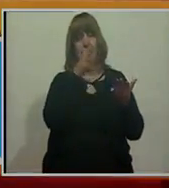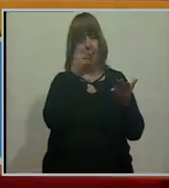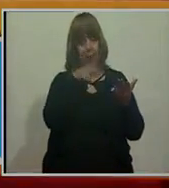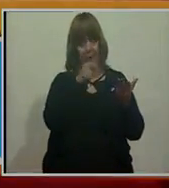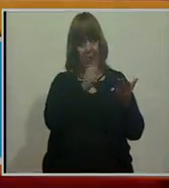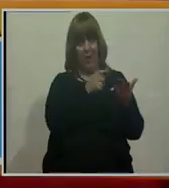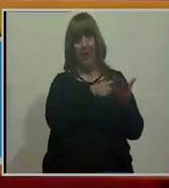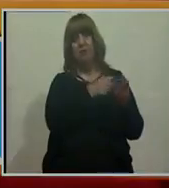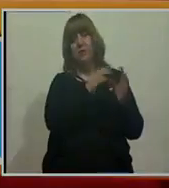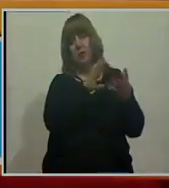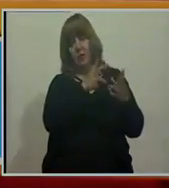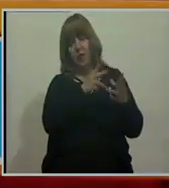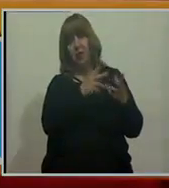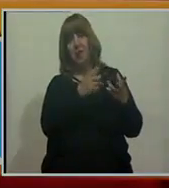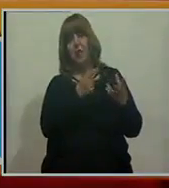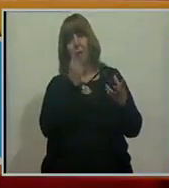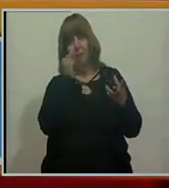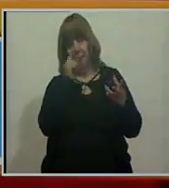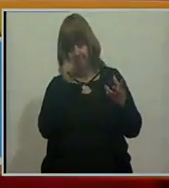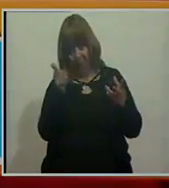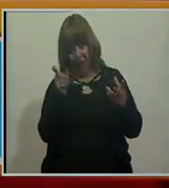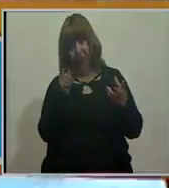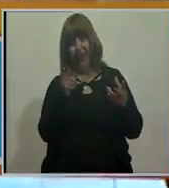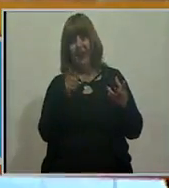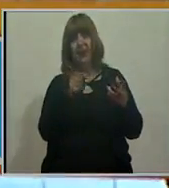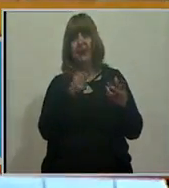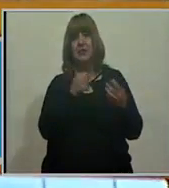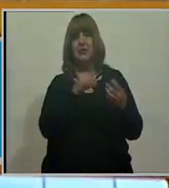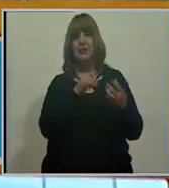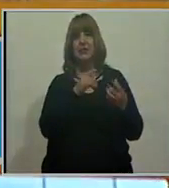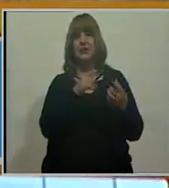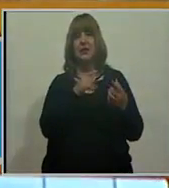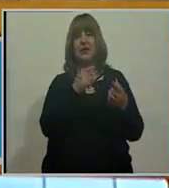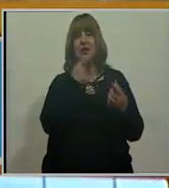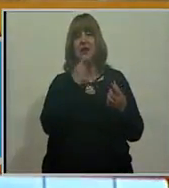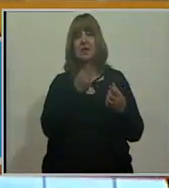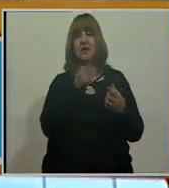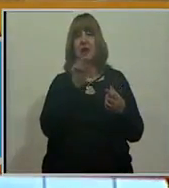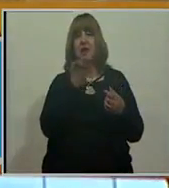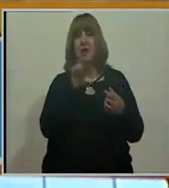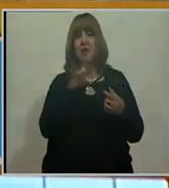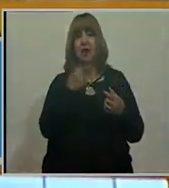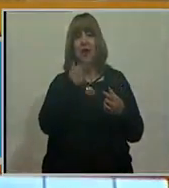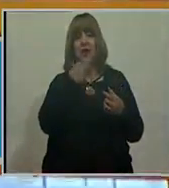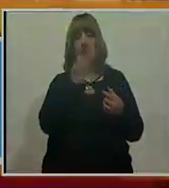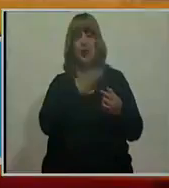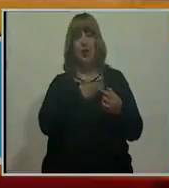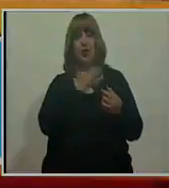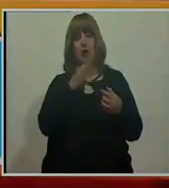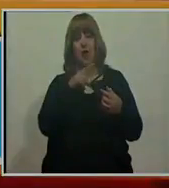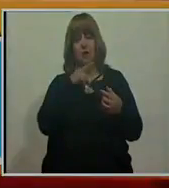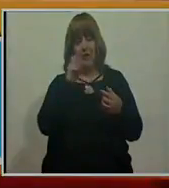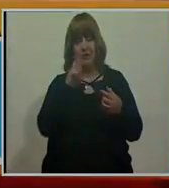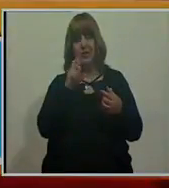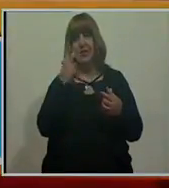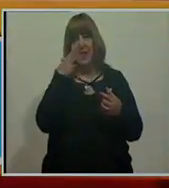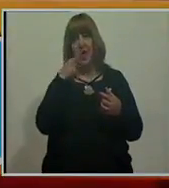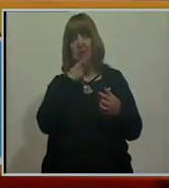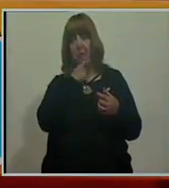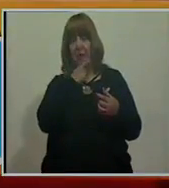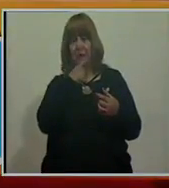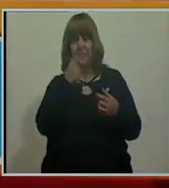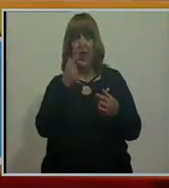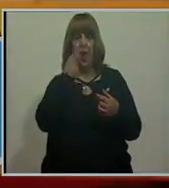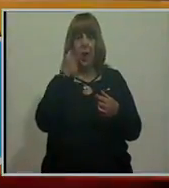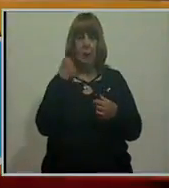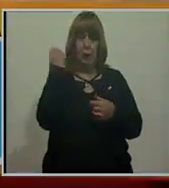programa con un formato Sofovich, digamos. Lo que ella critica es el formato Sofovich, que siempre fue el hombre el protagonista, la mujer el objeto,